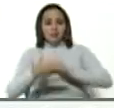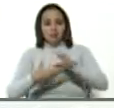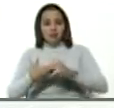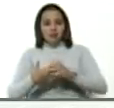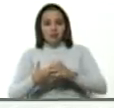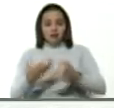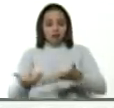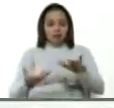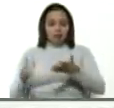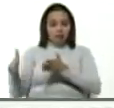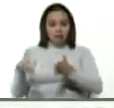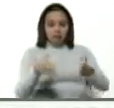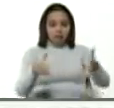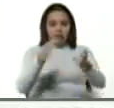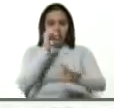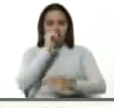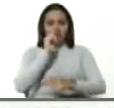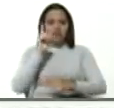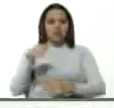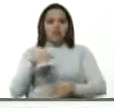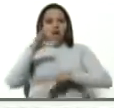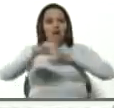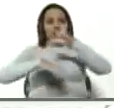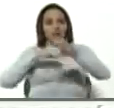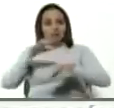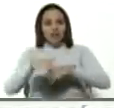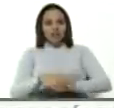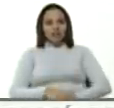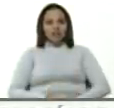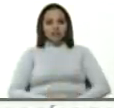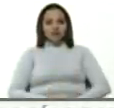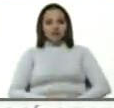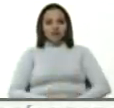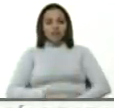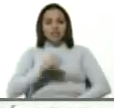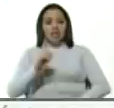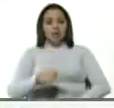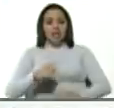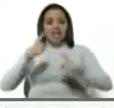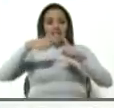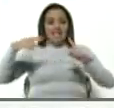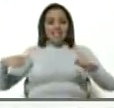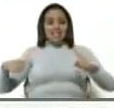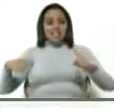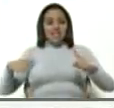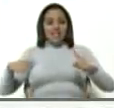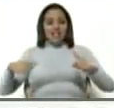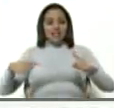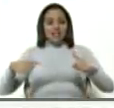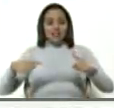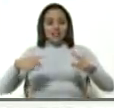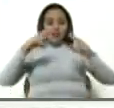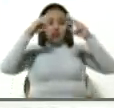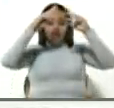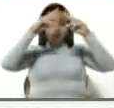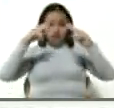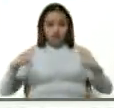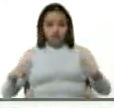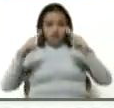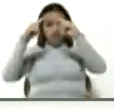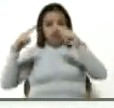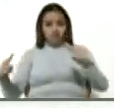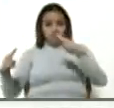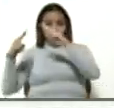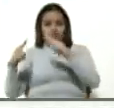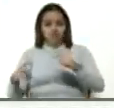el hábitat de la fauna local, torres de alta tensión que transportan energía hacia el estado Zulia. Vean todos